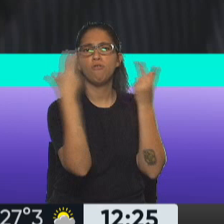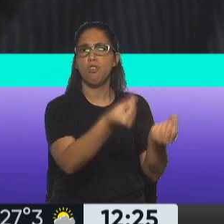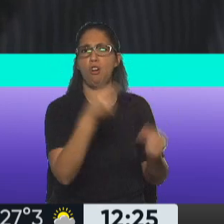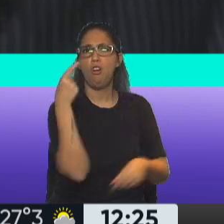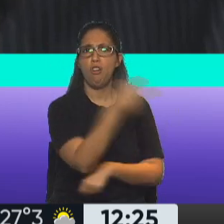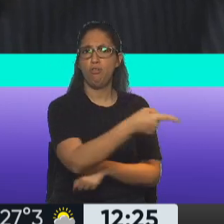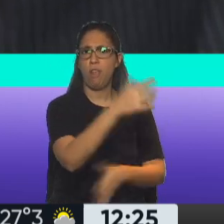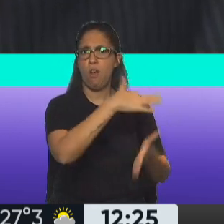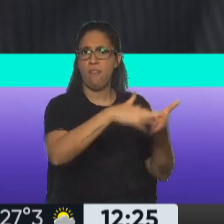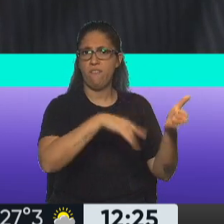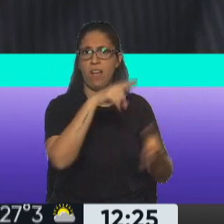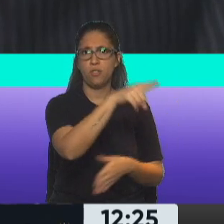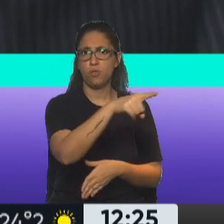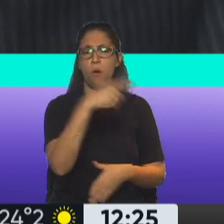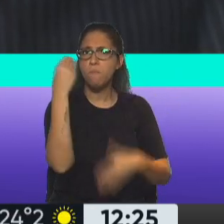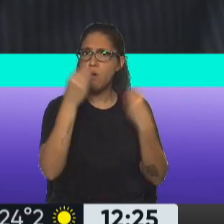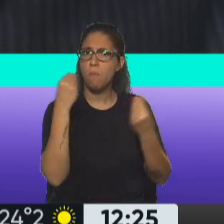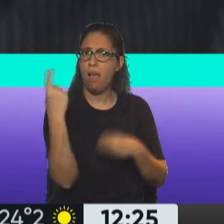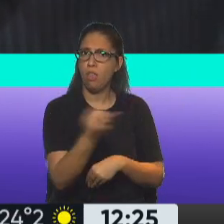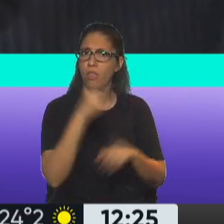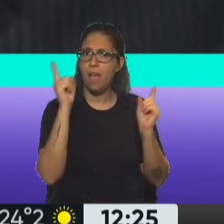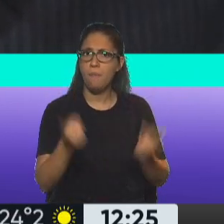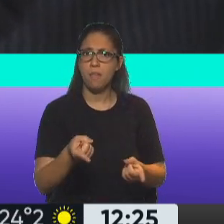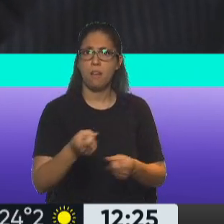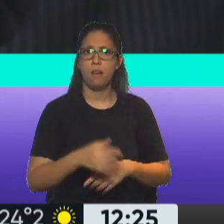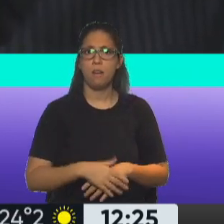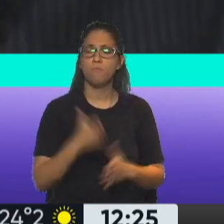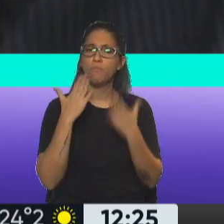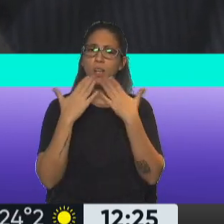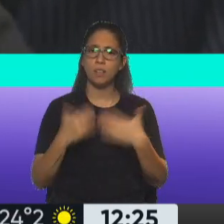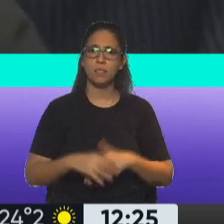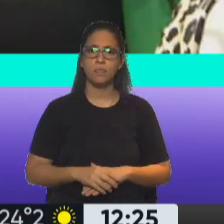y con preocupación por este fallo que emite la Corte Suprema de Justicia. Muchas gracias.